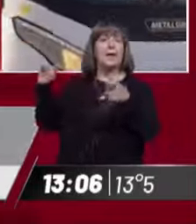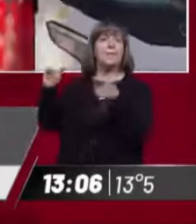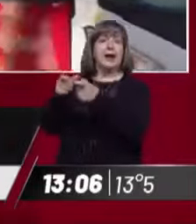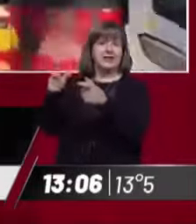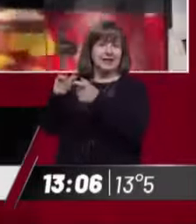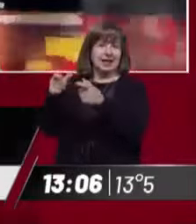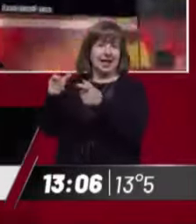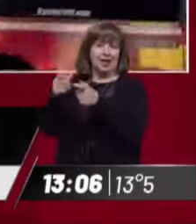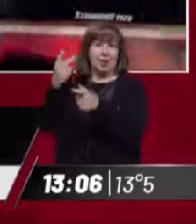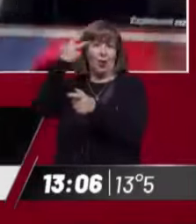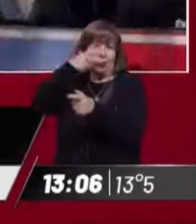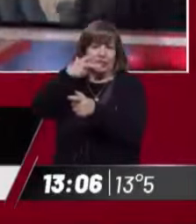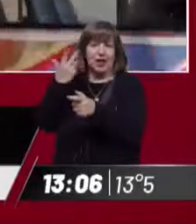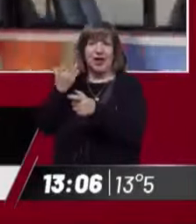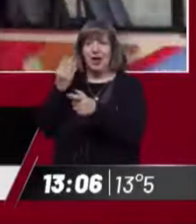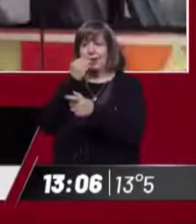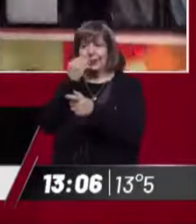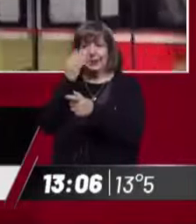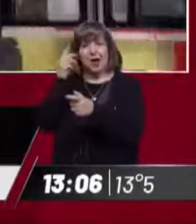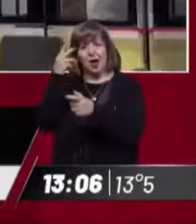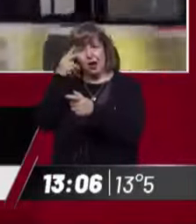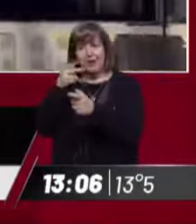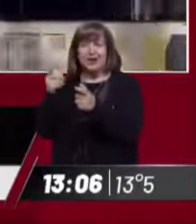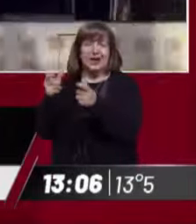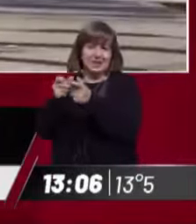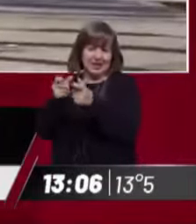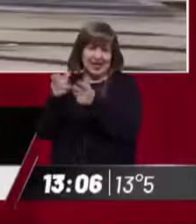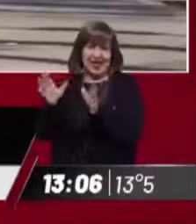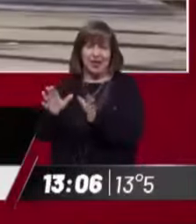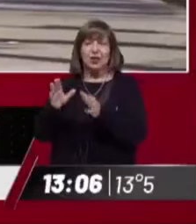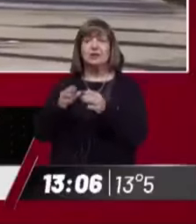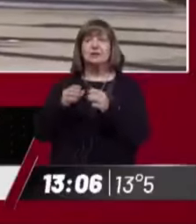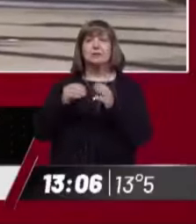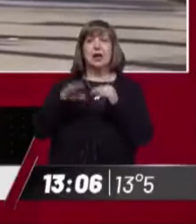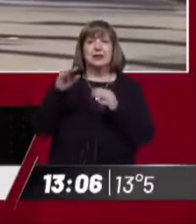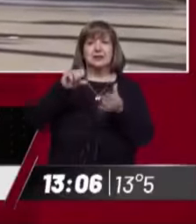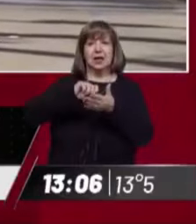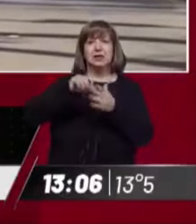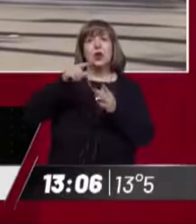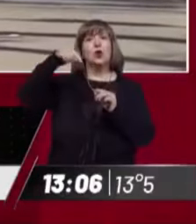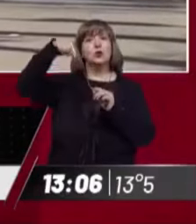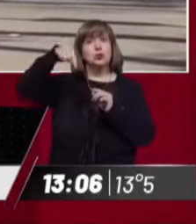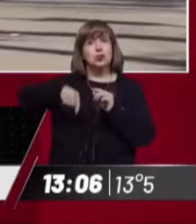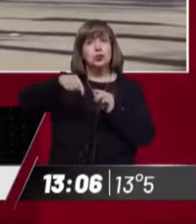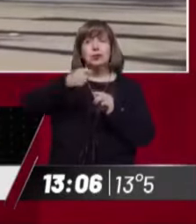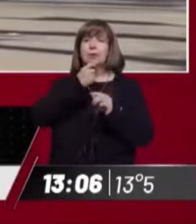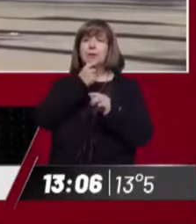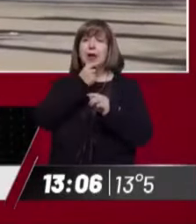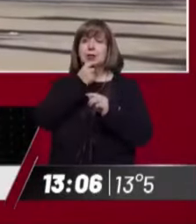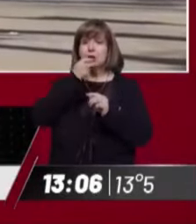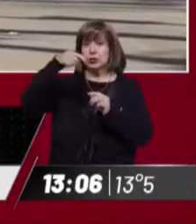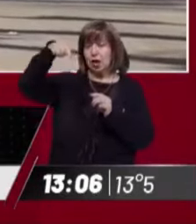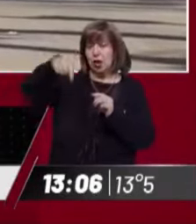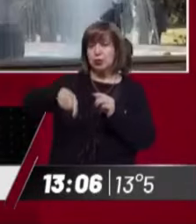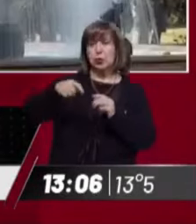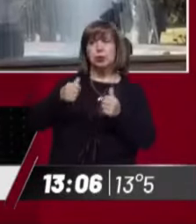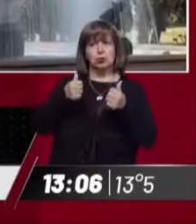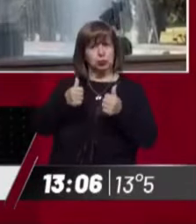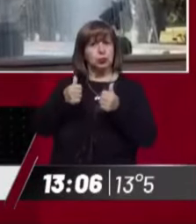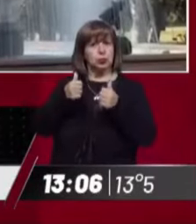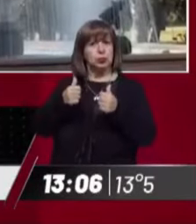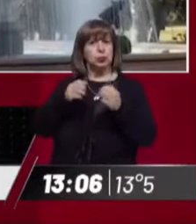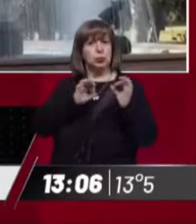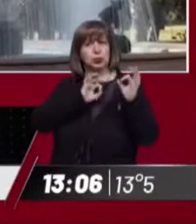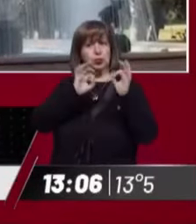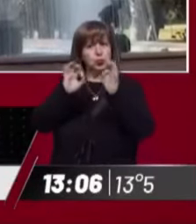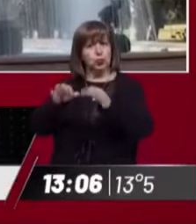menor, atento a la menor capacidad de alojamientos que hay. Y el sur también tiene una presencia